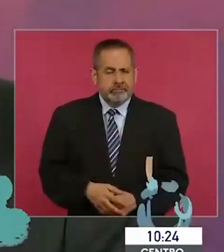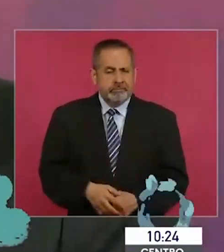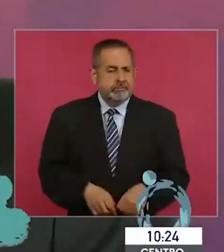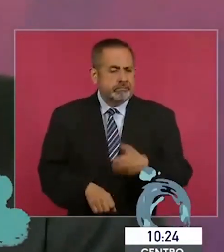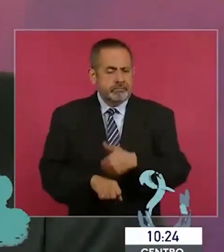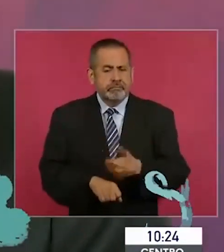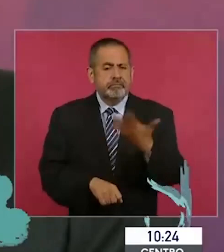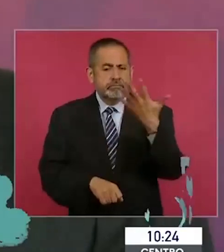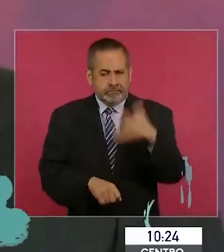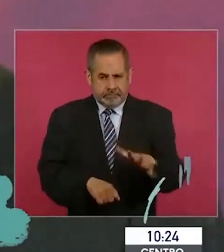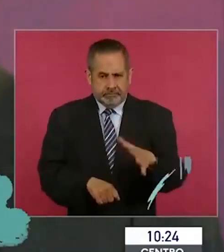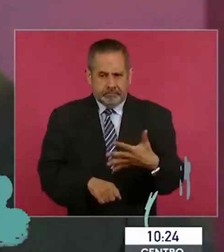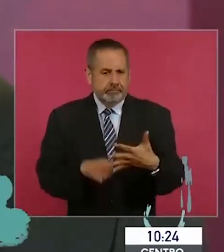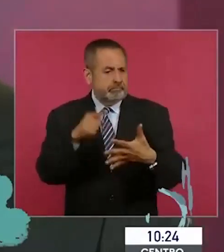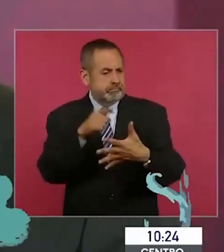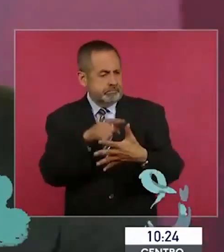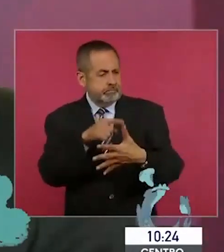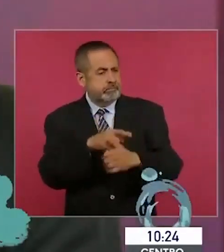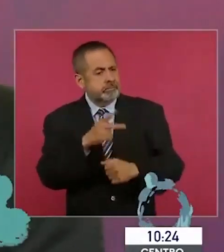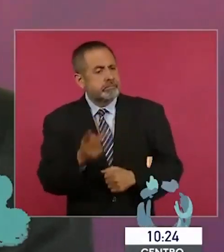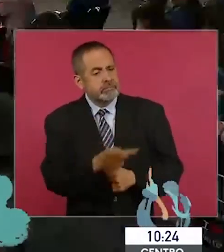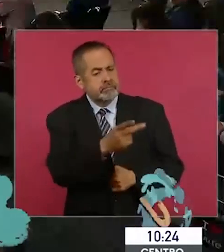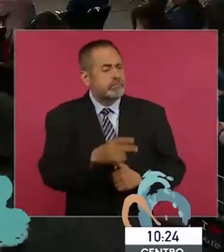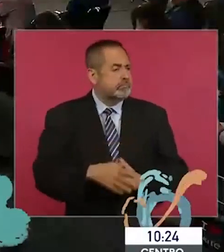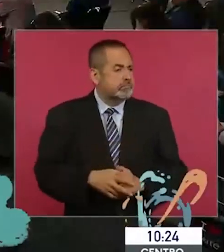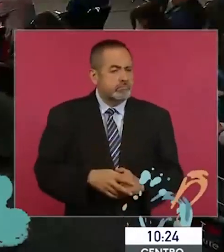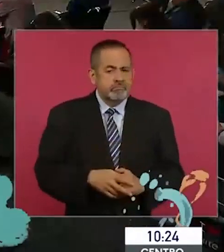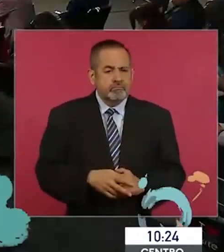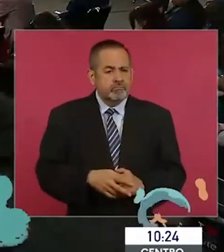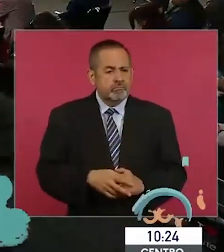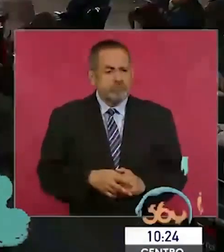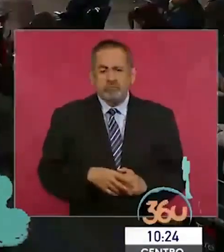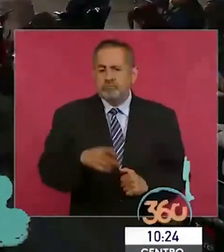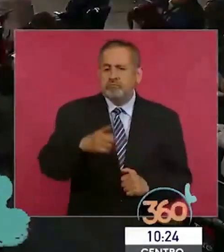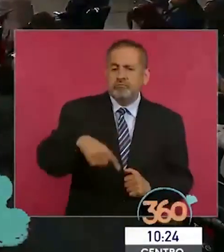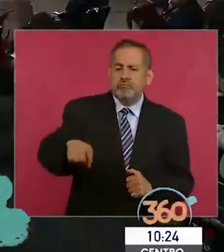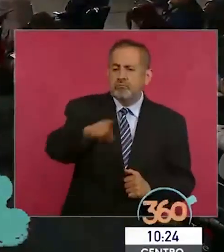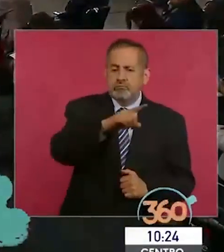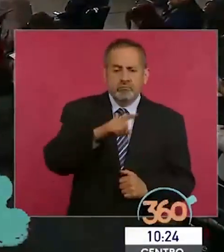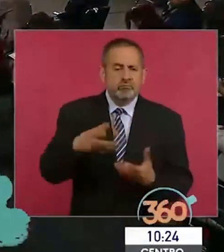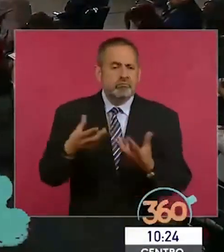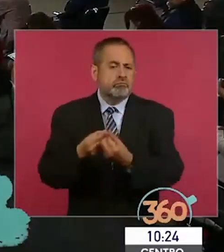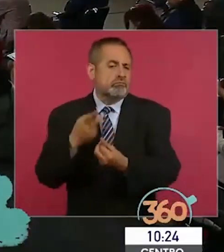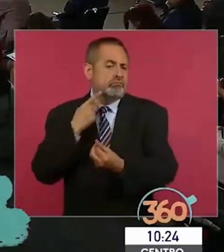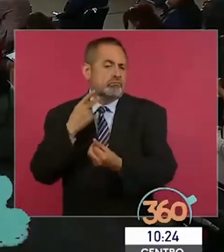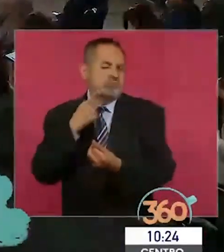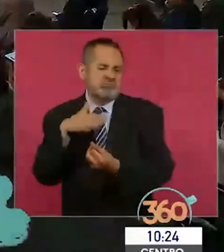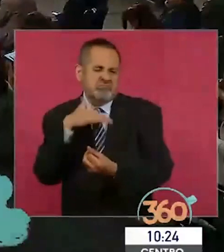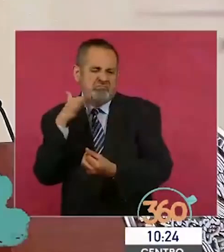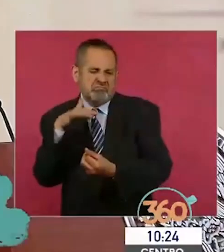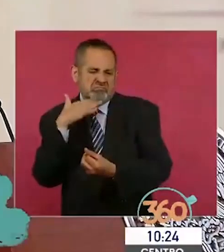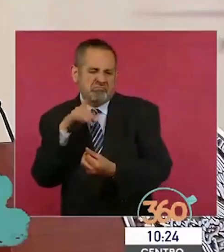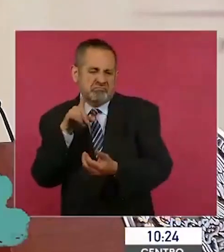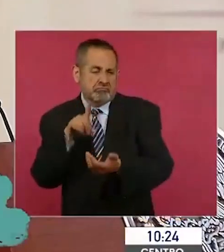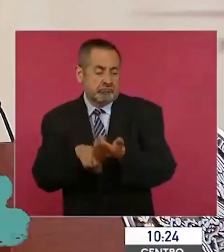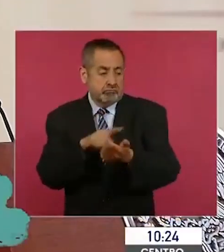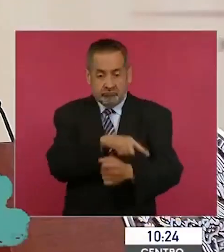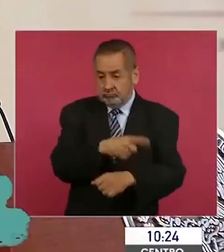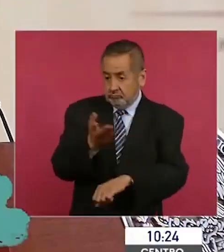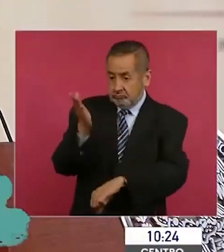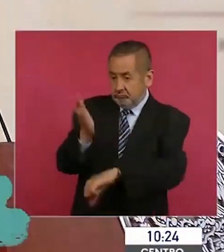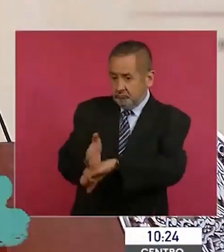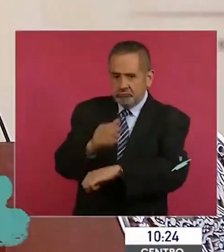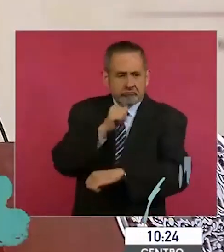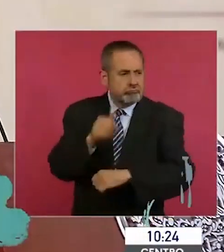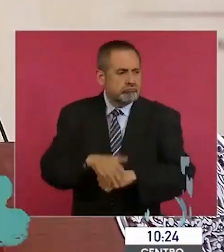Por qué en vez de castigar a los delincuentes de cuello blanco